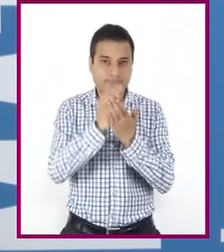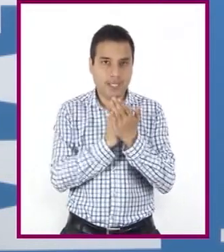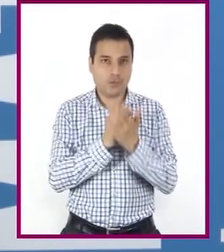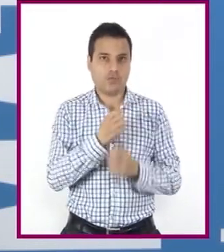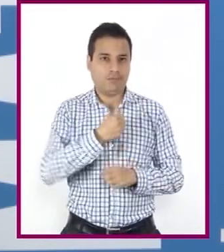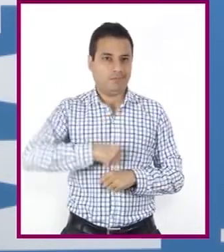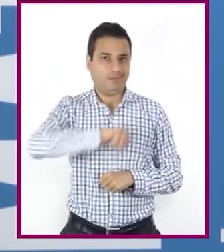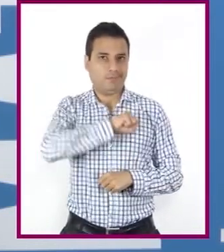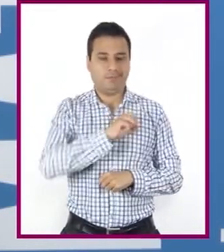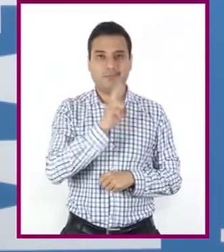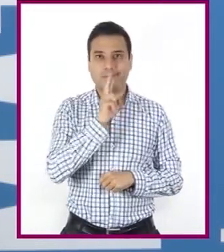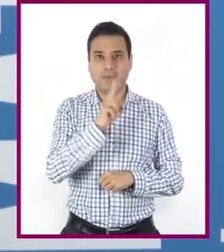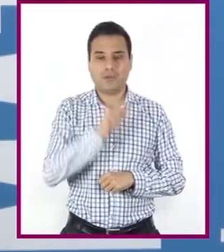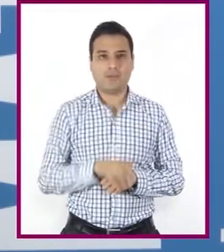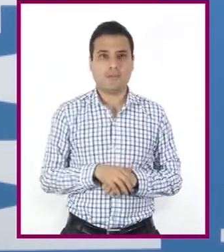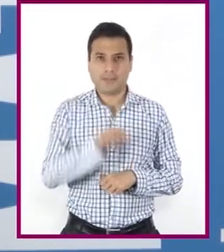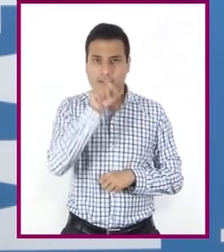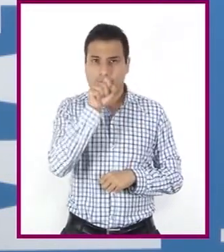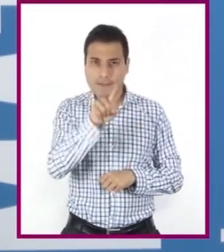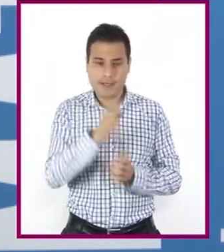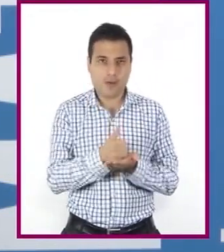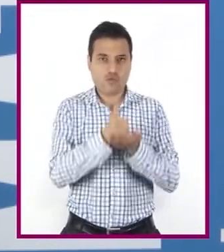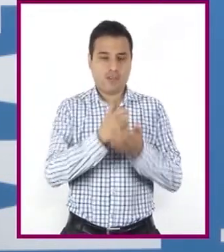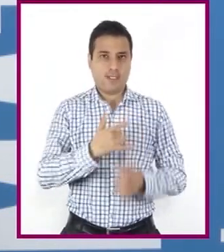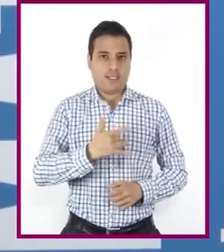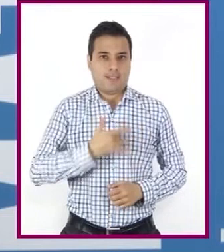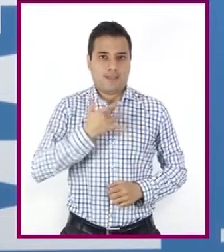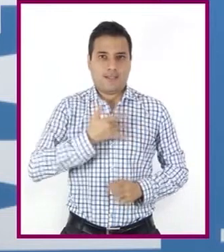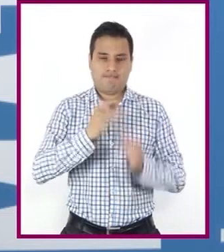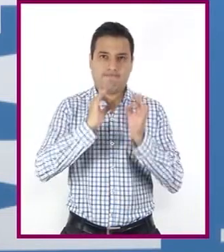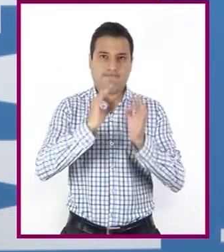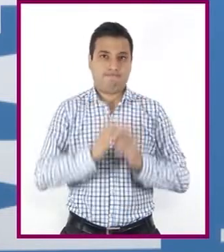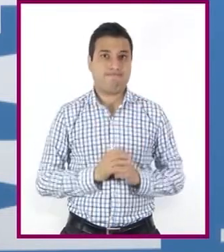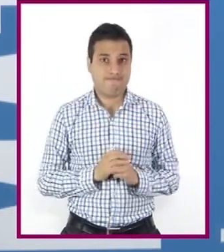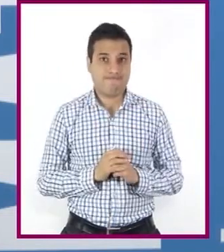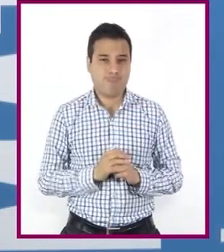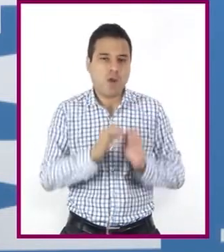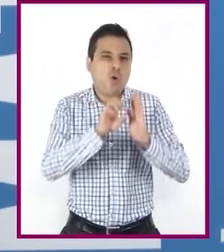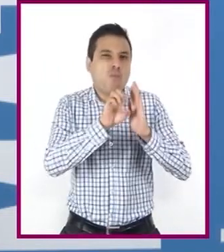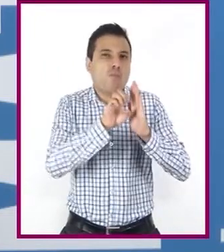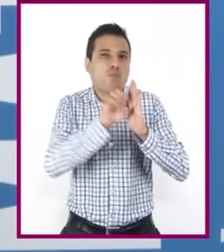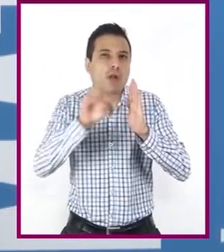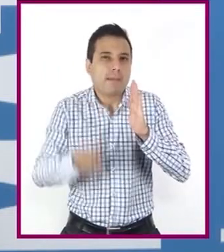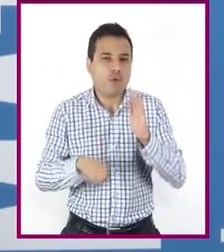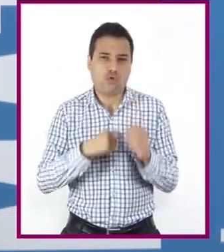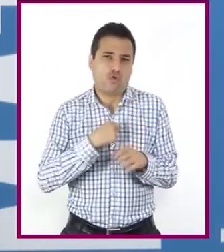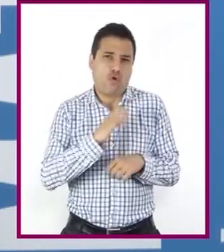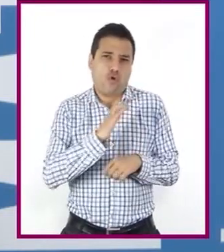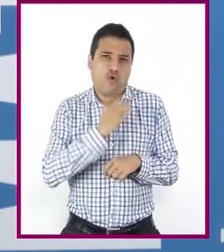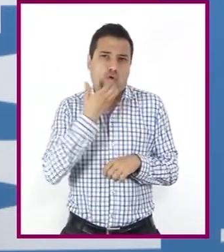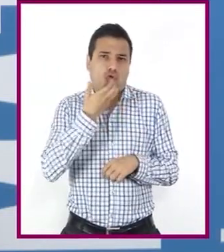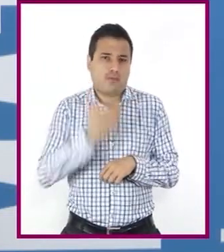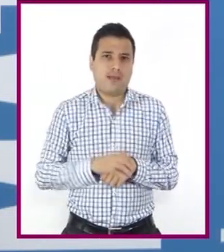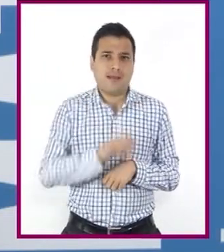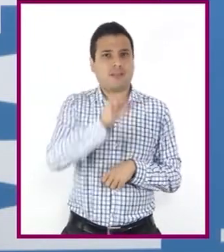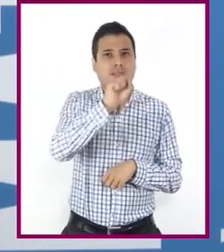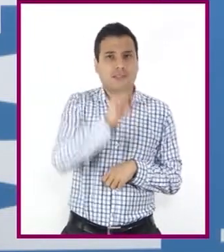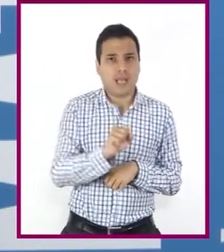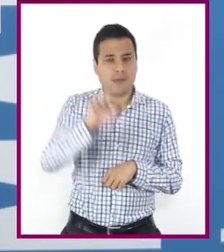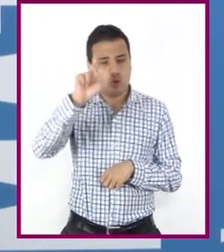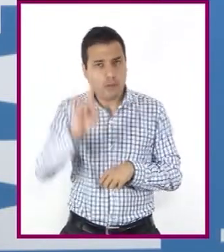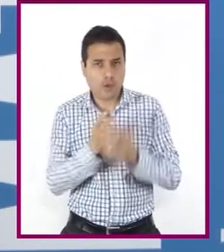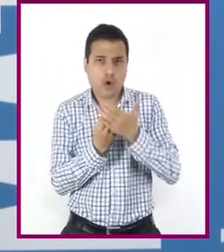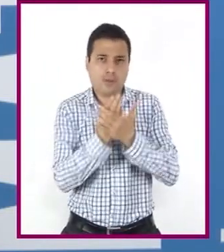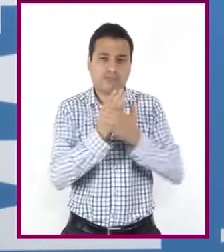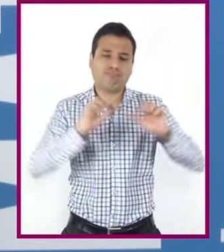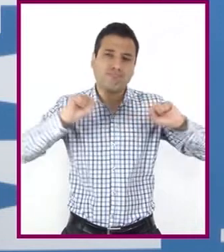salud y, por supuesto, nos ayuda a sentirnos mejor. En mi caso, por ejemplo, solía salir los fines de semana por las mañanas a